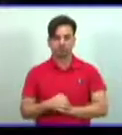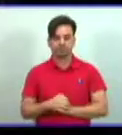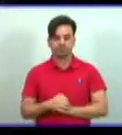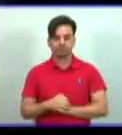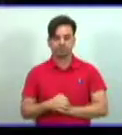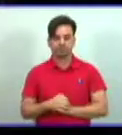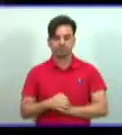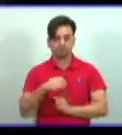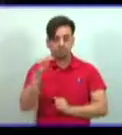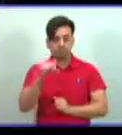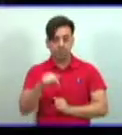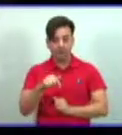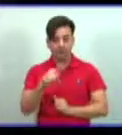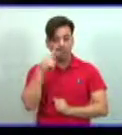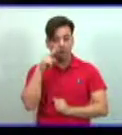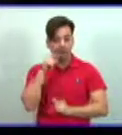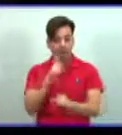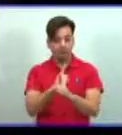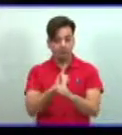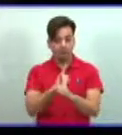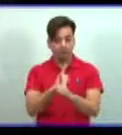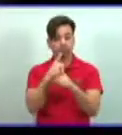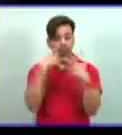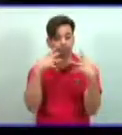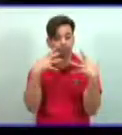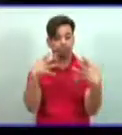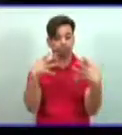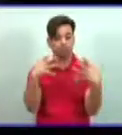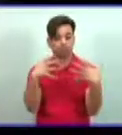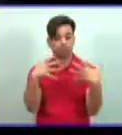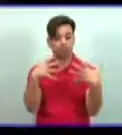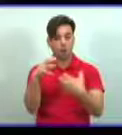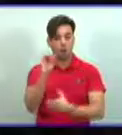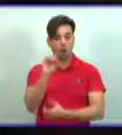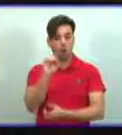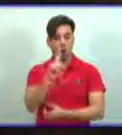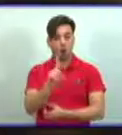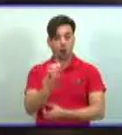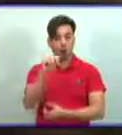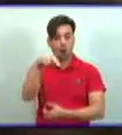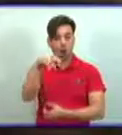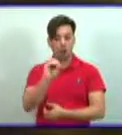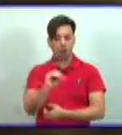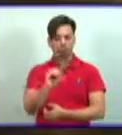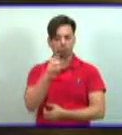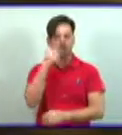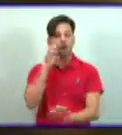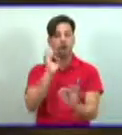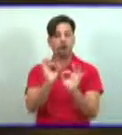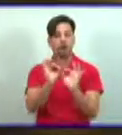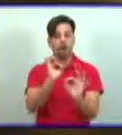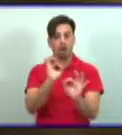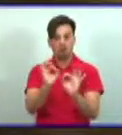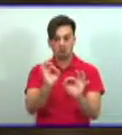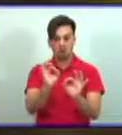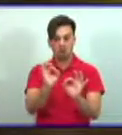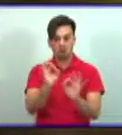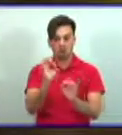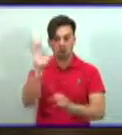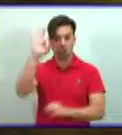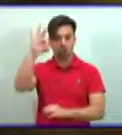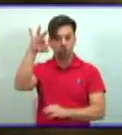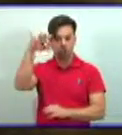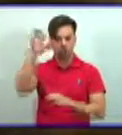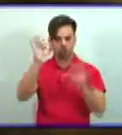estratosfera encontramos la famosa capa de ozono. Esta capa es muy importante ya que protege al planeta de los rayos ultravioleta del Sol. La capa de